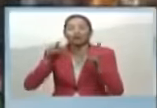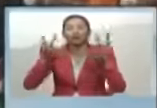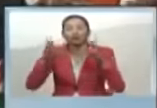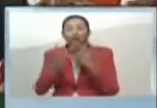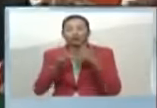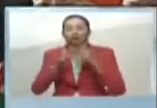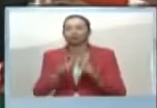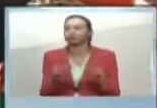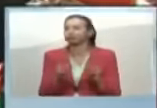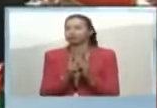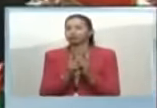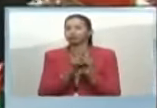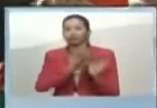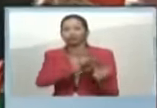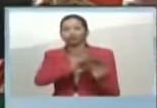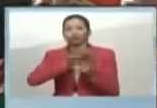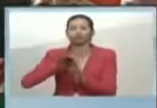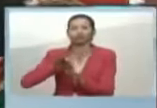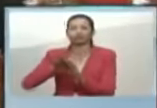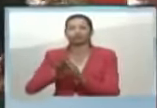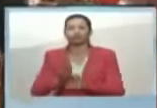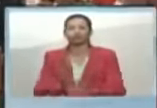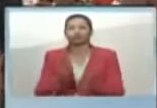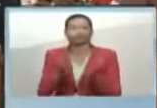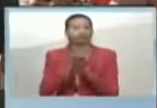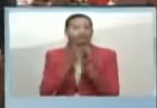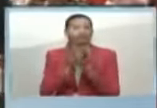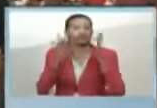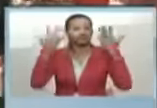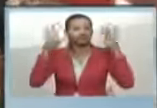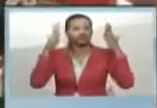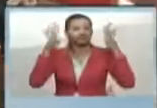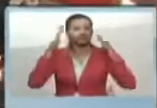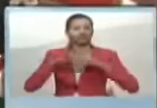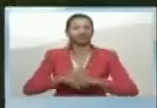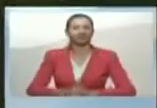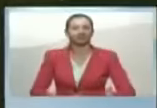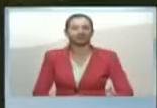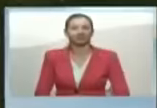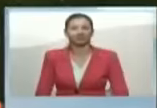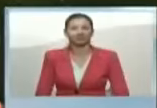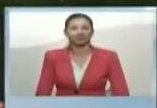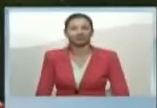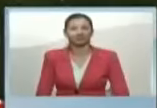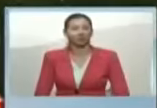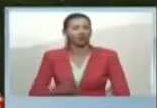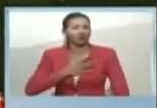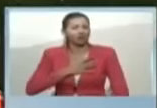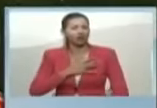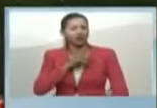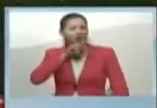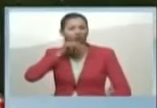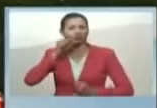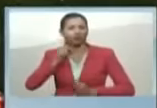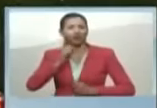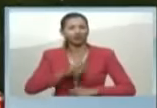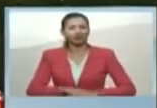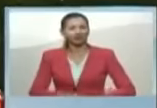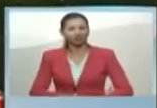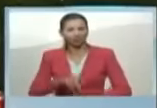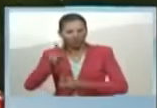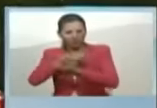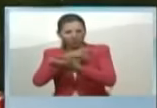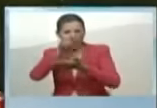Suficiente por allí. Por ahora. Un aplauso a Livio, ¿vale? Si Livio es apasionado. Tú eres poeta,